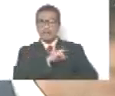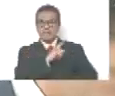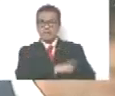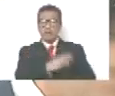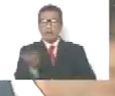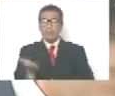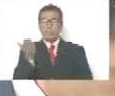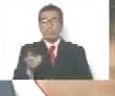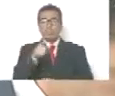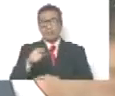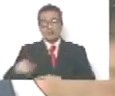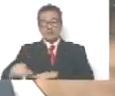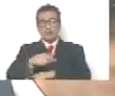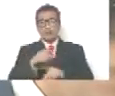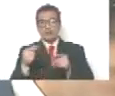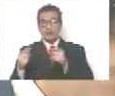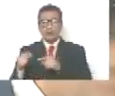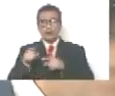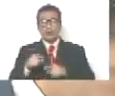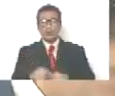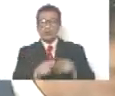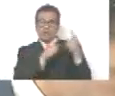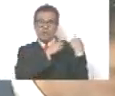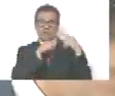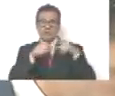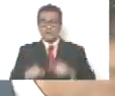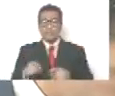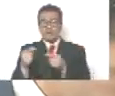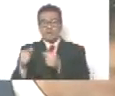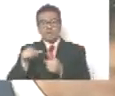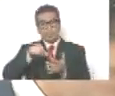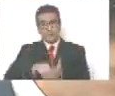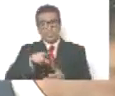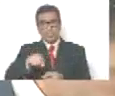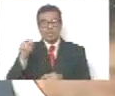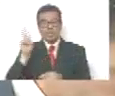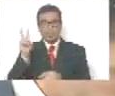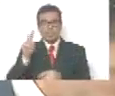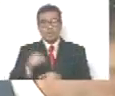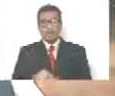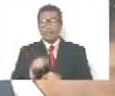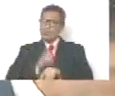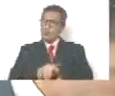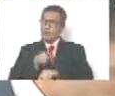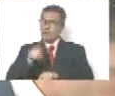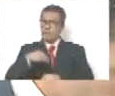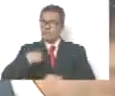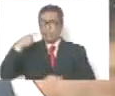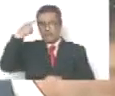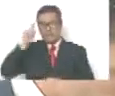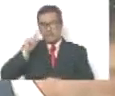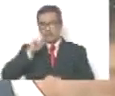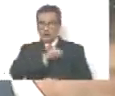poder económico, pues representantes del capital en nuestro país, quienes en un momento determinado pretendieron privatizar la